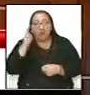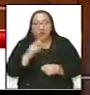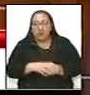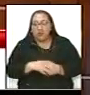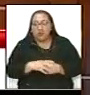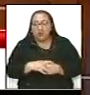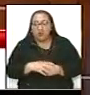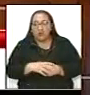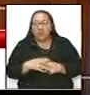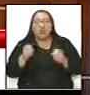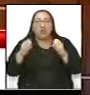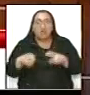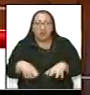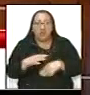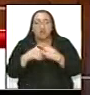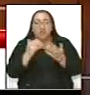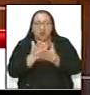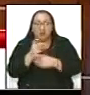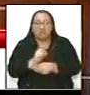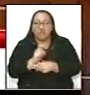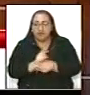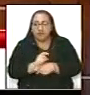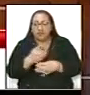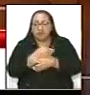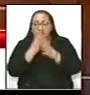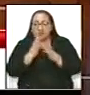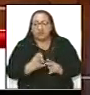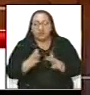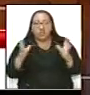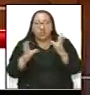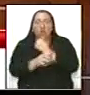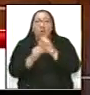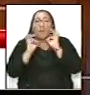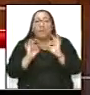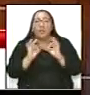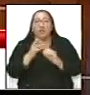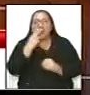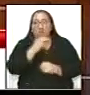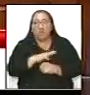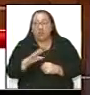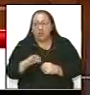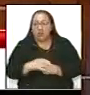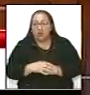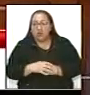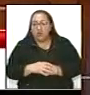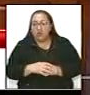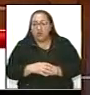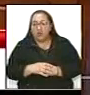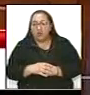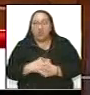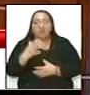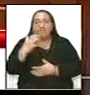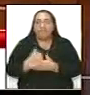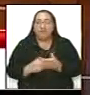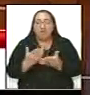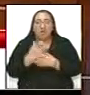ha renunciado en su sistema educativo a la formación integral de los niños y las niñas y ha reducido la